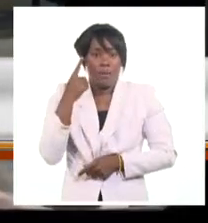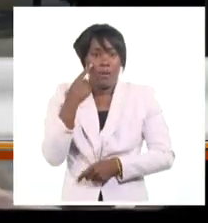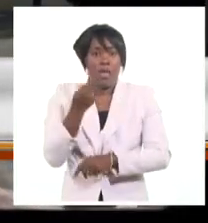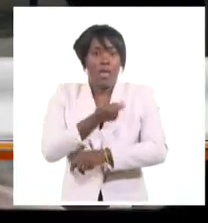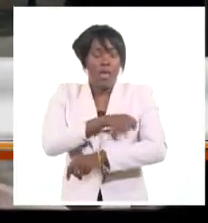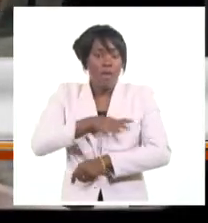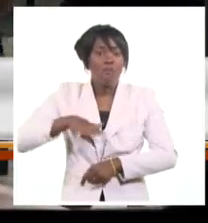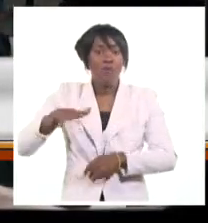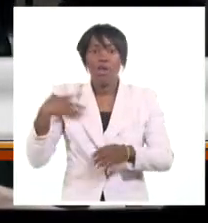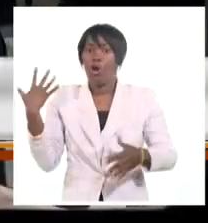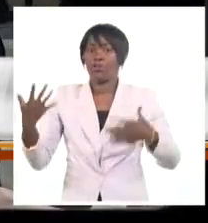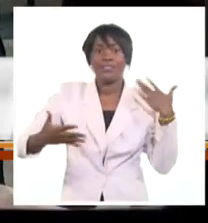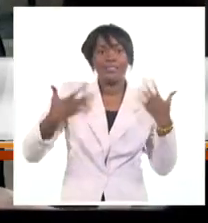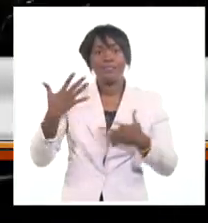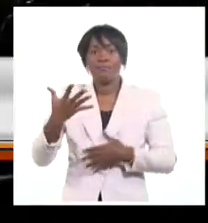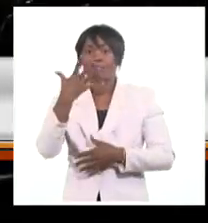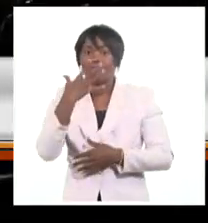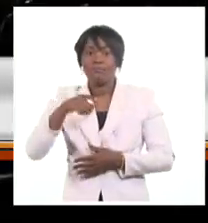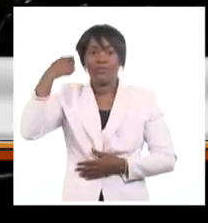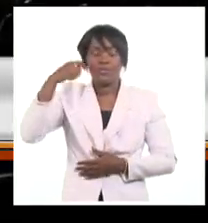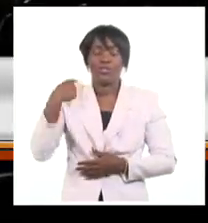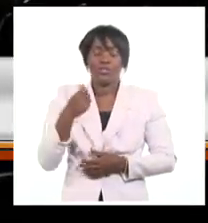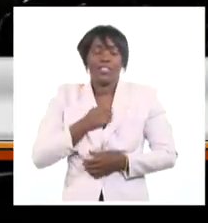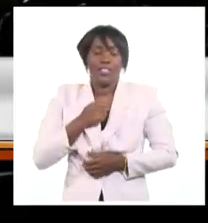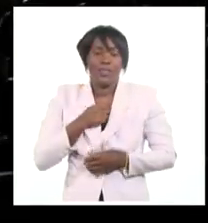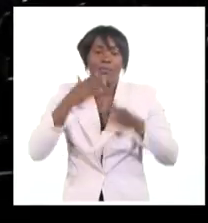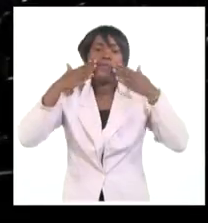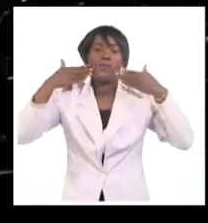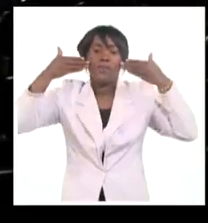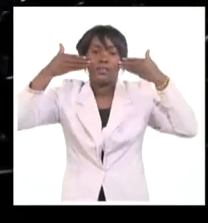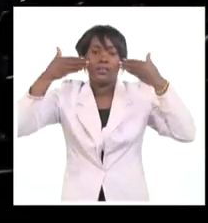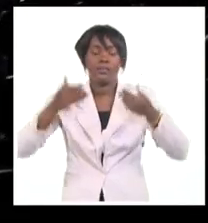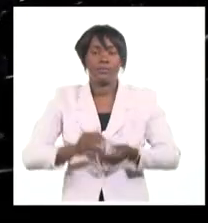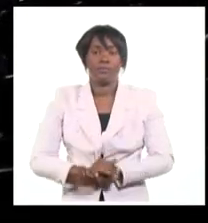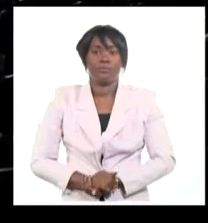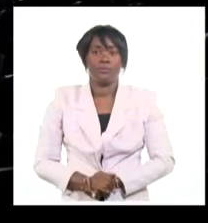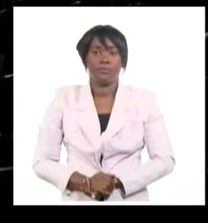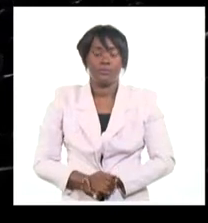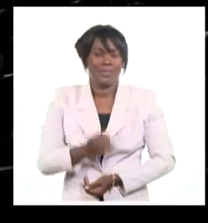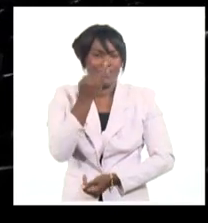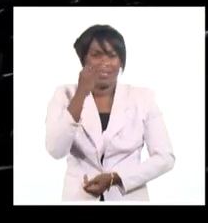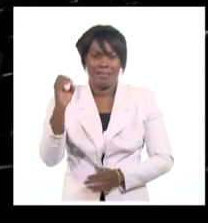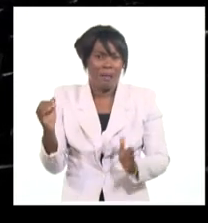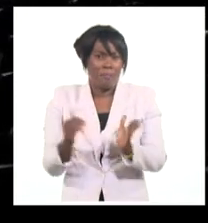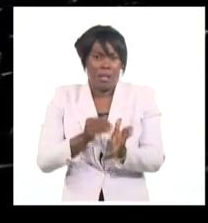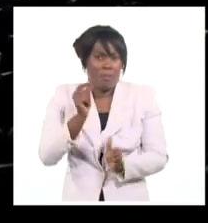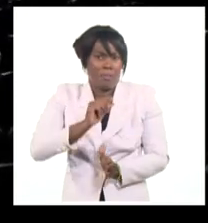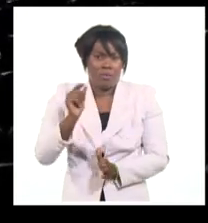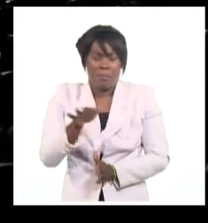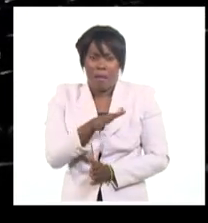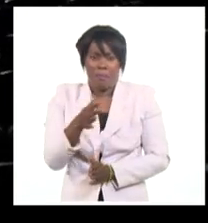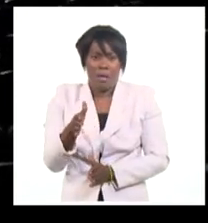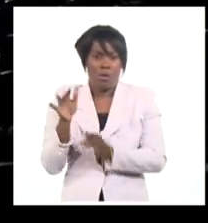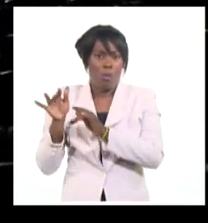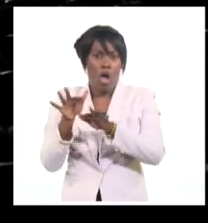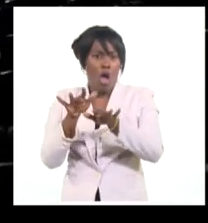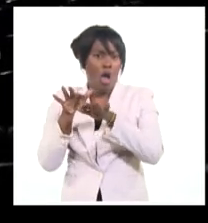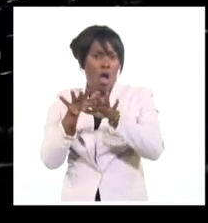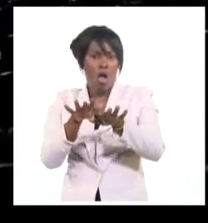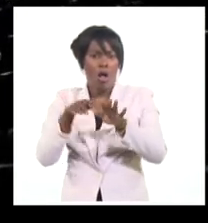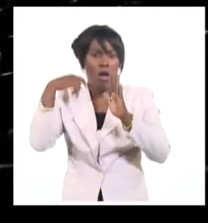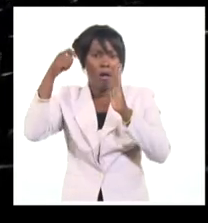a hacer seamos felices no más de 70.000 personas fueron a los cines uno de los mejores resultados de asistencia de